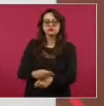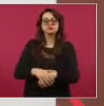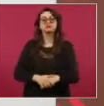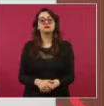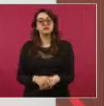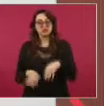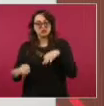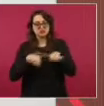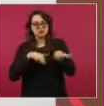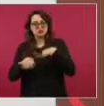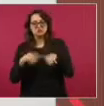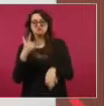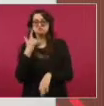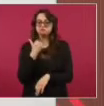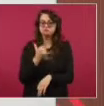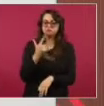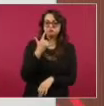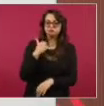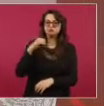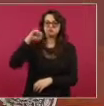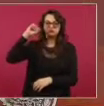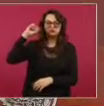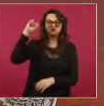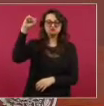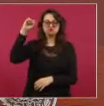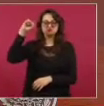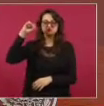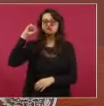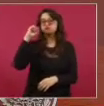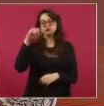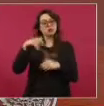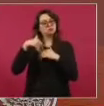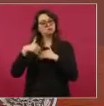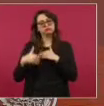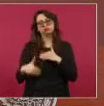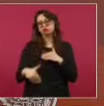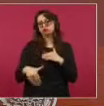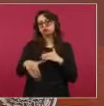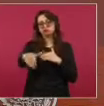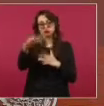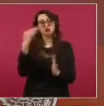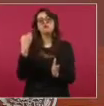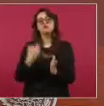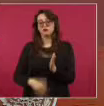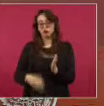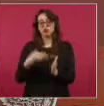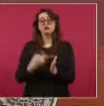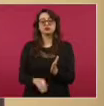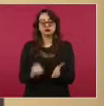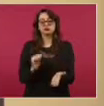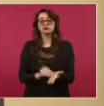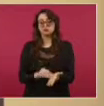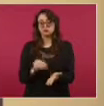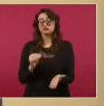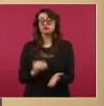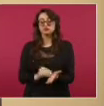trabajo, la lucha y la gestión sindical es un tema inacabado. Así, la